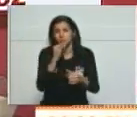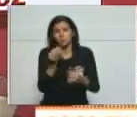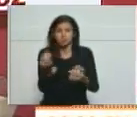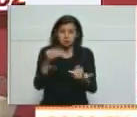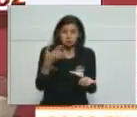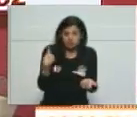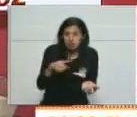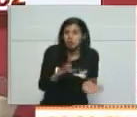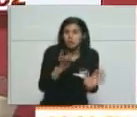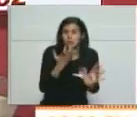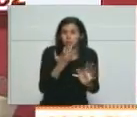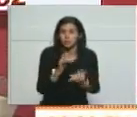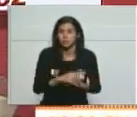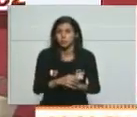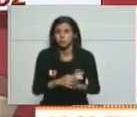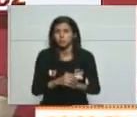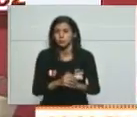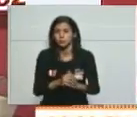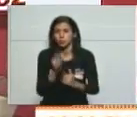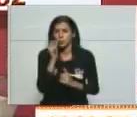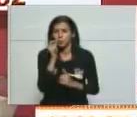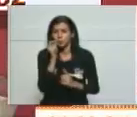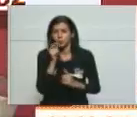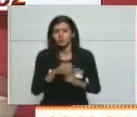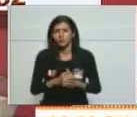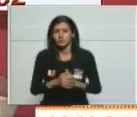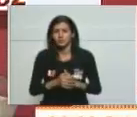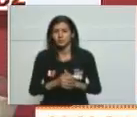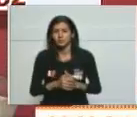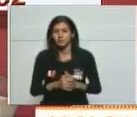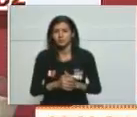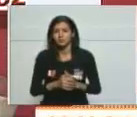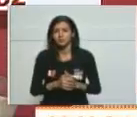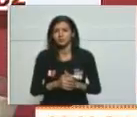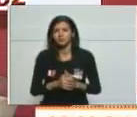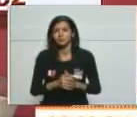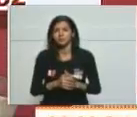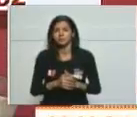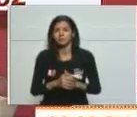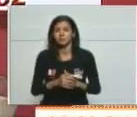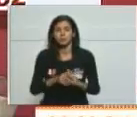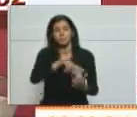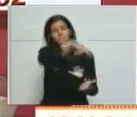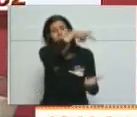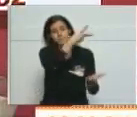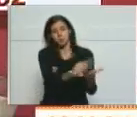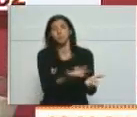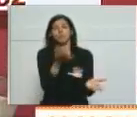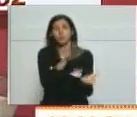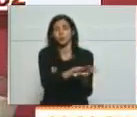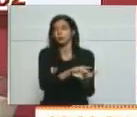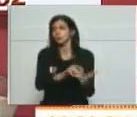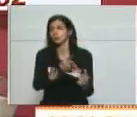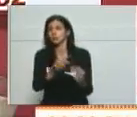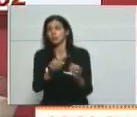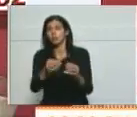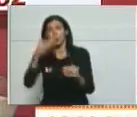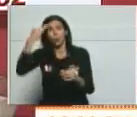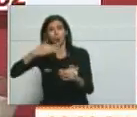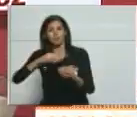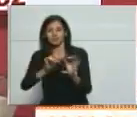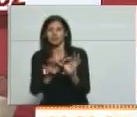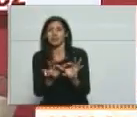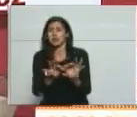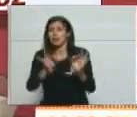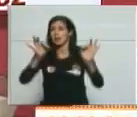Entonces, si Pernalete cae en la Torre Británica, la Guardia Nacional estaba a 400 metros en el distribuidor Altamira y ningún video muestra la cercanía